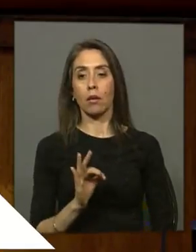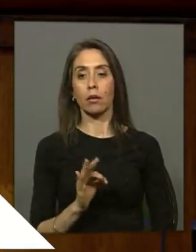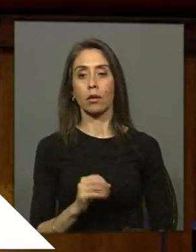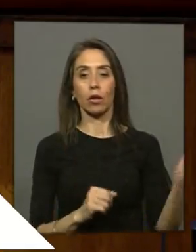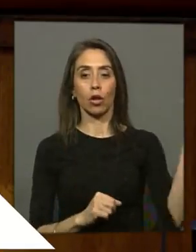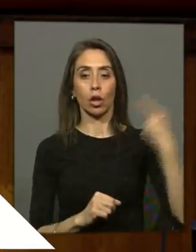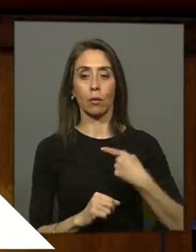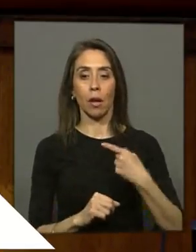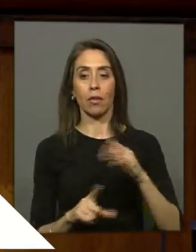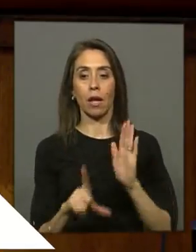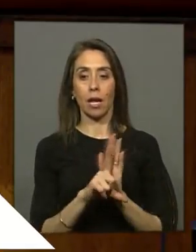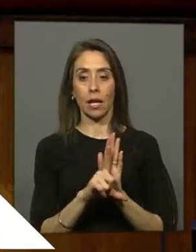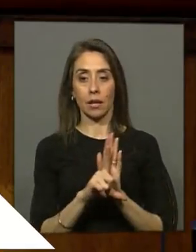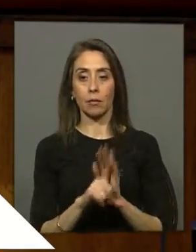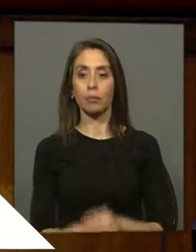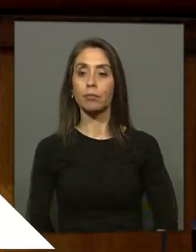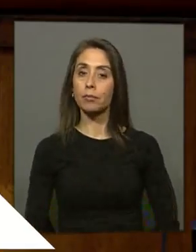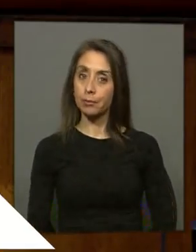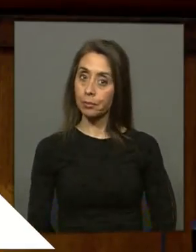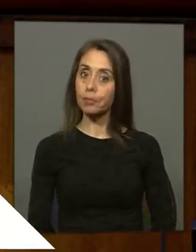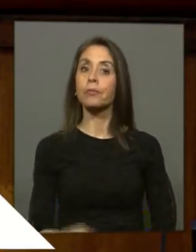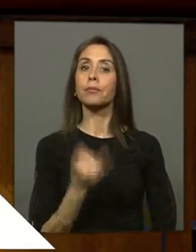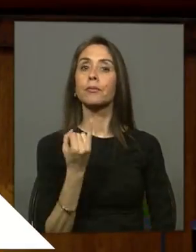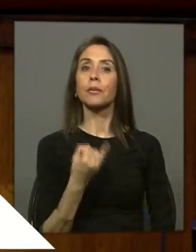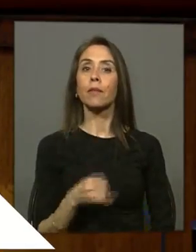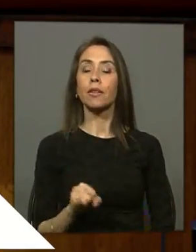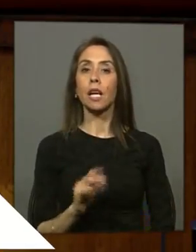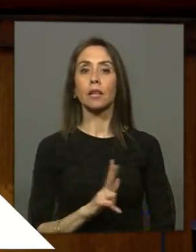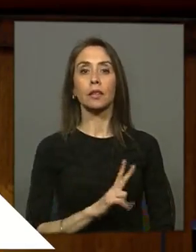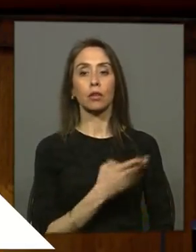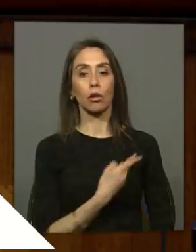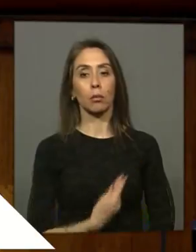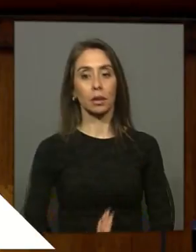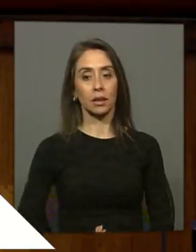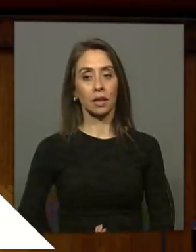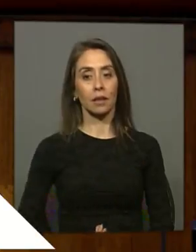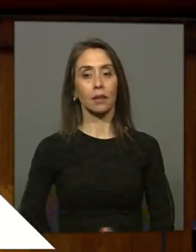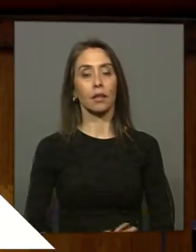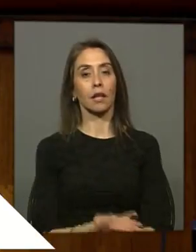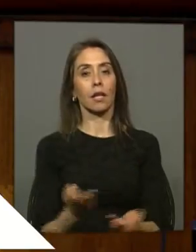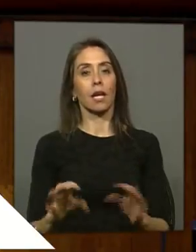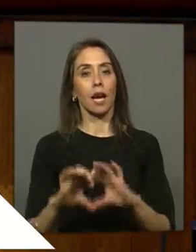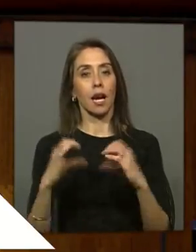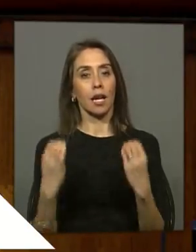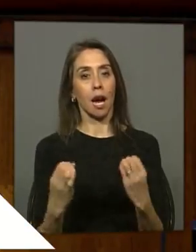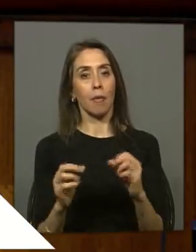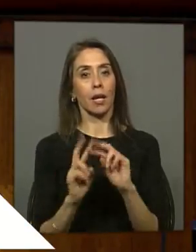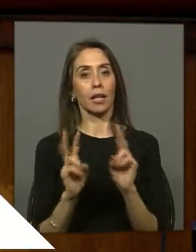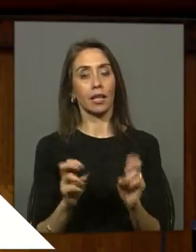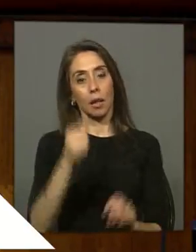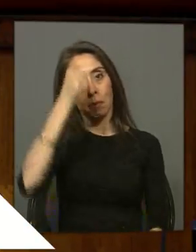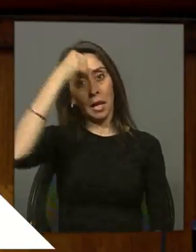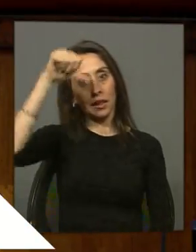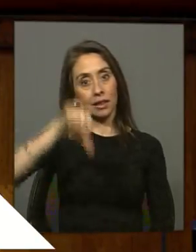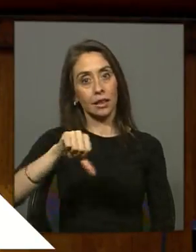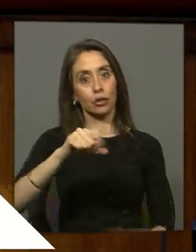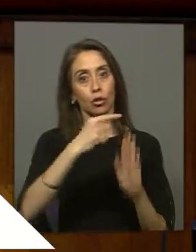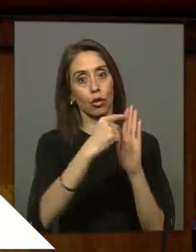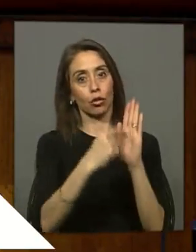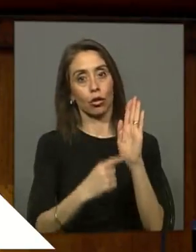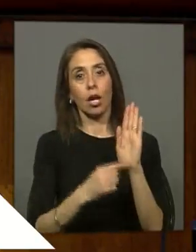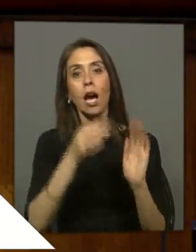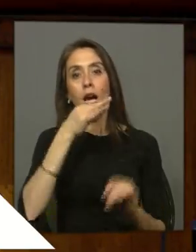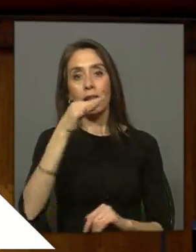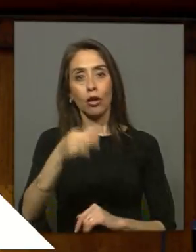mandato de la ley Finalmente señor presidente y honorable cámara en materia de sanciones las recomendaciones son las